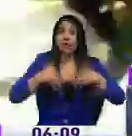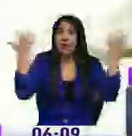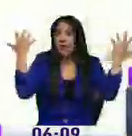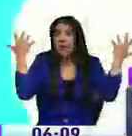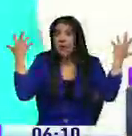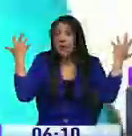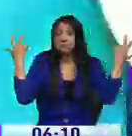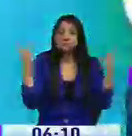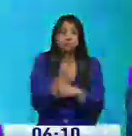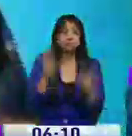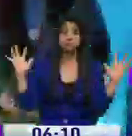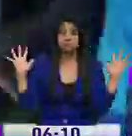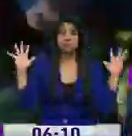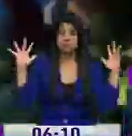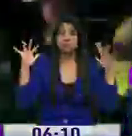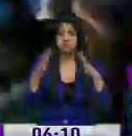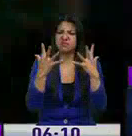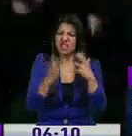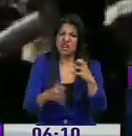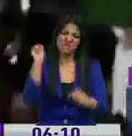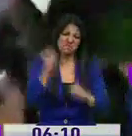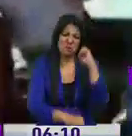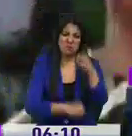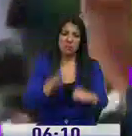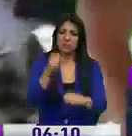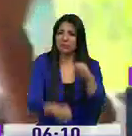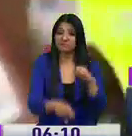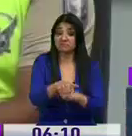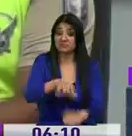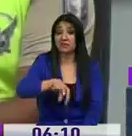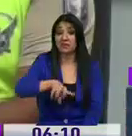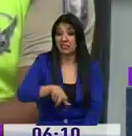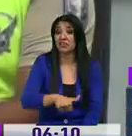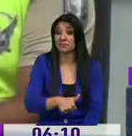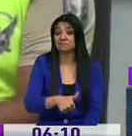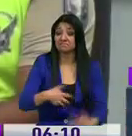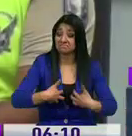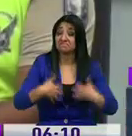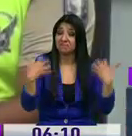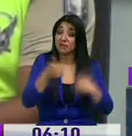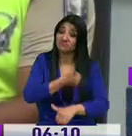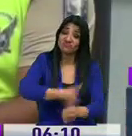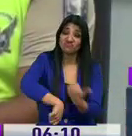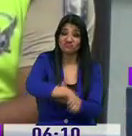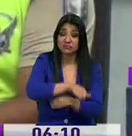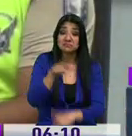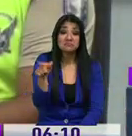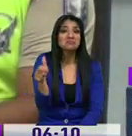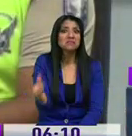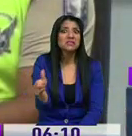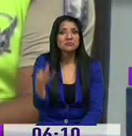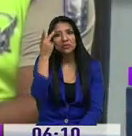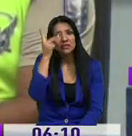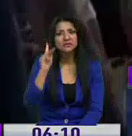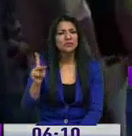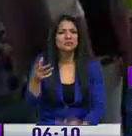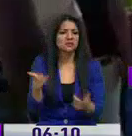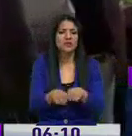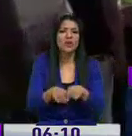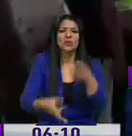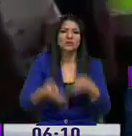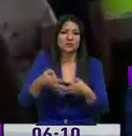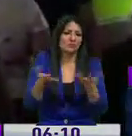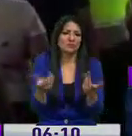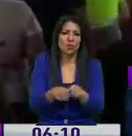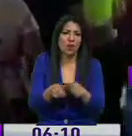enardecido solo quería acabar con los supuestos delincuentes enfurecidos querían hacer justicia por sus propias manos la